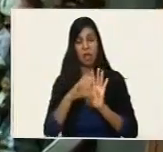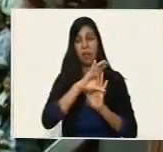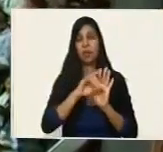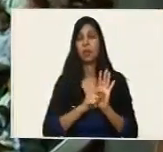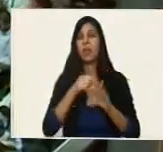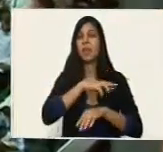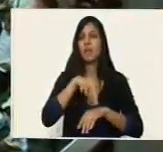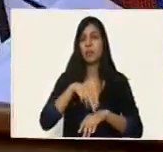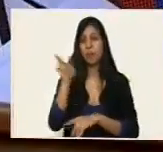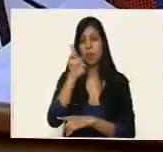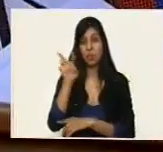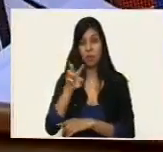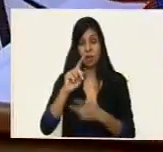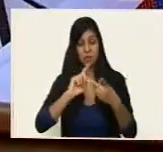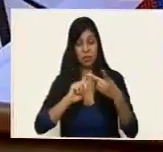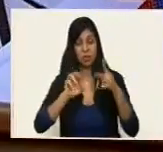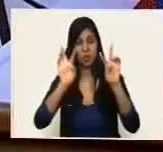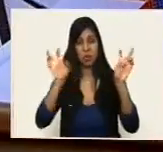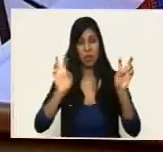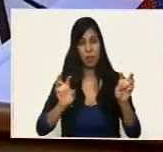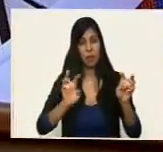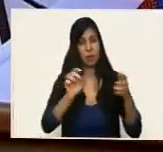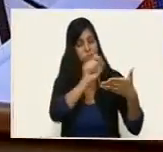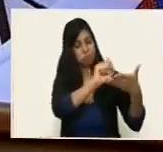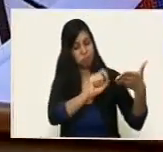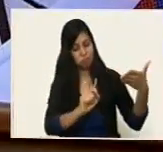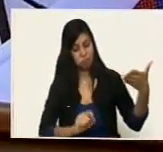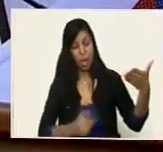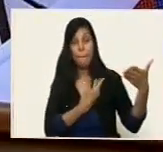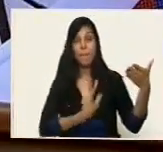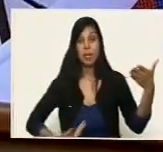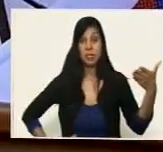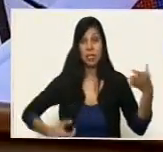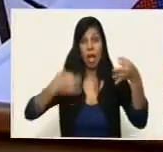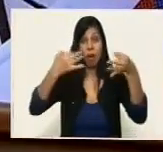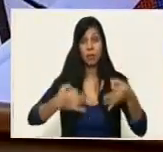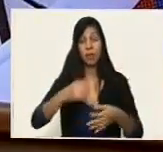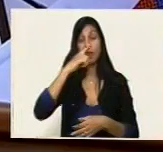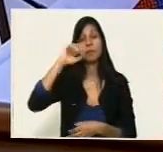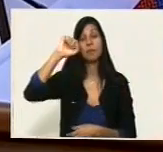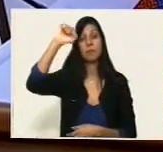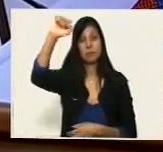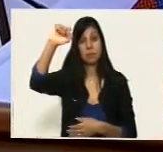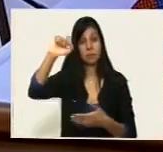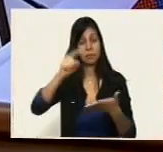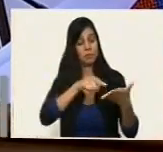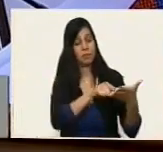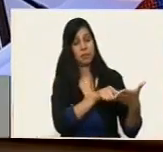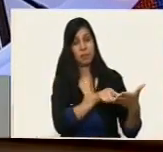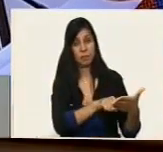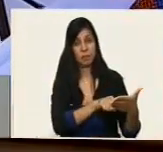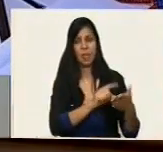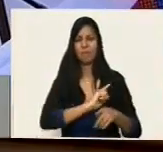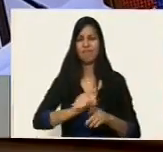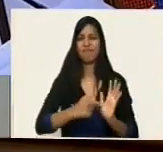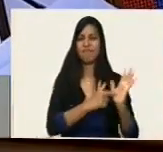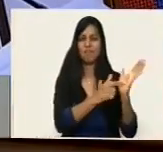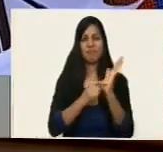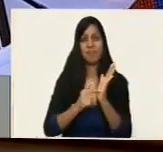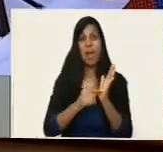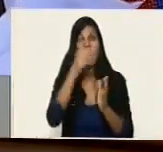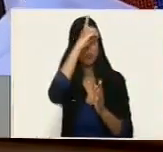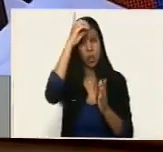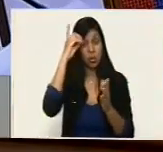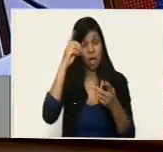Venezuela. Y segundo punto, comunicación del ciudadano presidente constitucional de la República Bolivariana de Venezuela, dirigida al presidente y demás